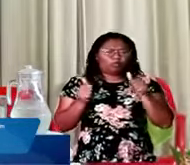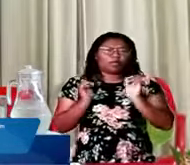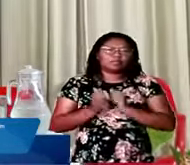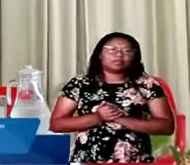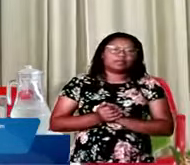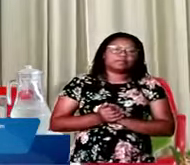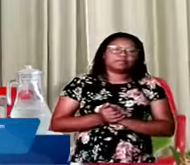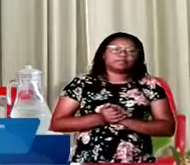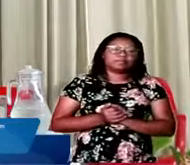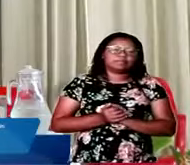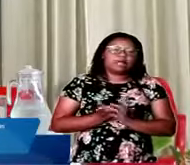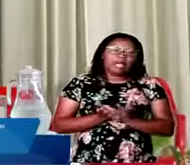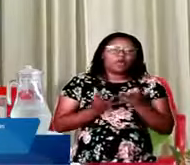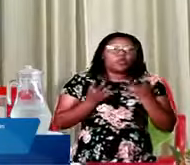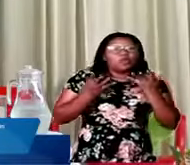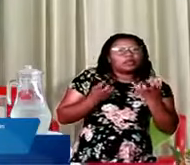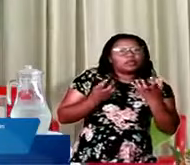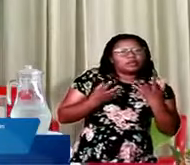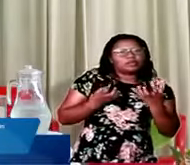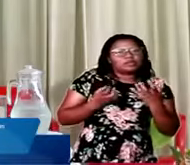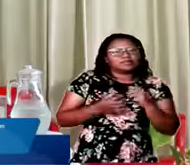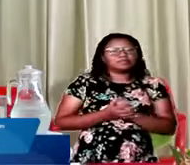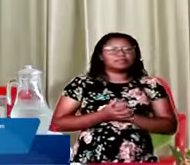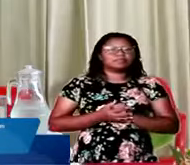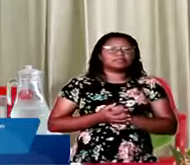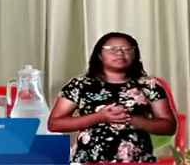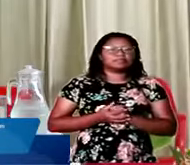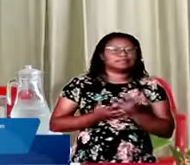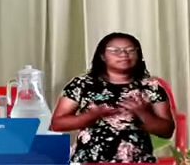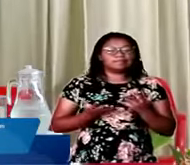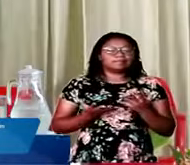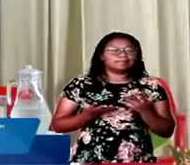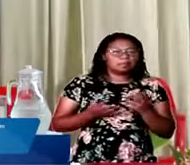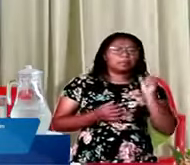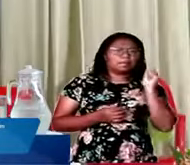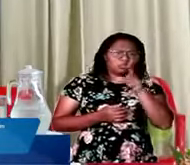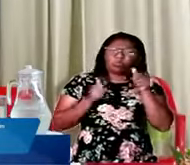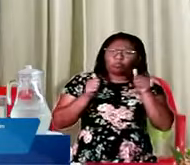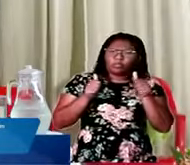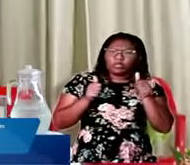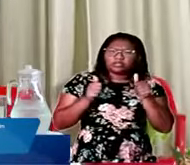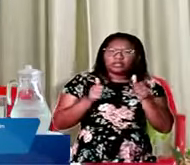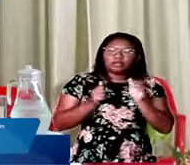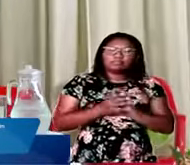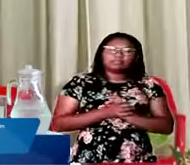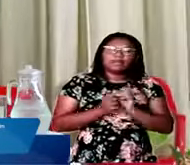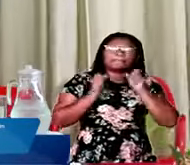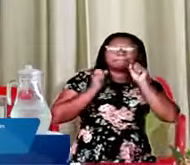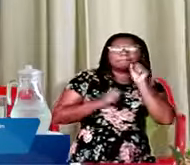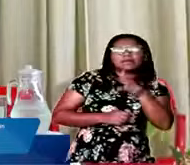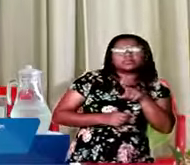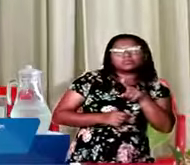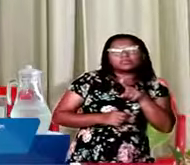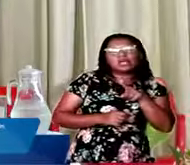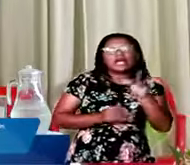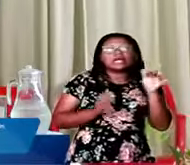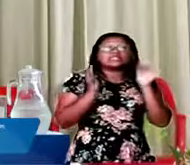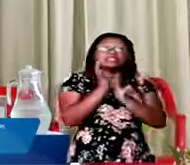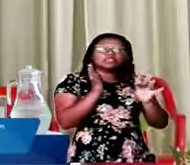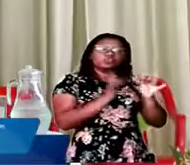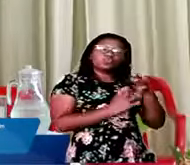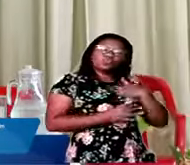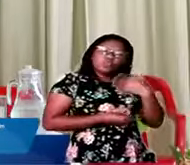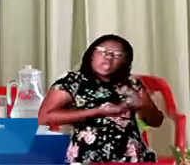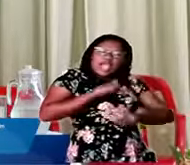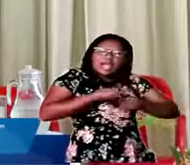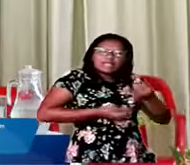La intención era la que no era buena, la pregunta era muy buena. La pregunta es: maestro, ¿qué debo hacer